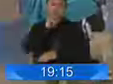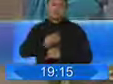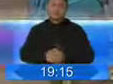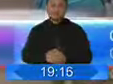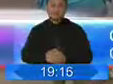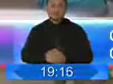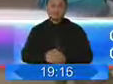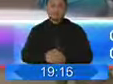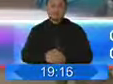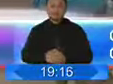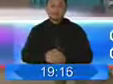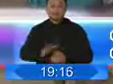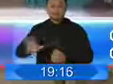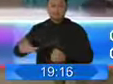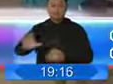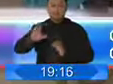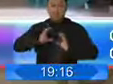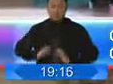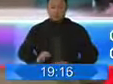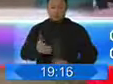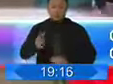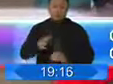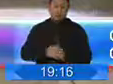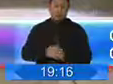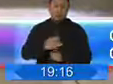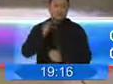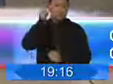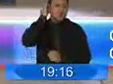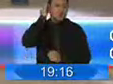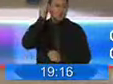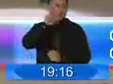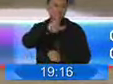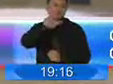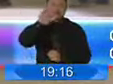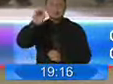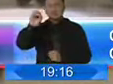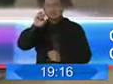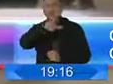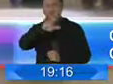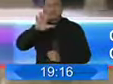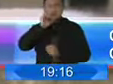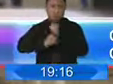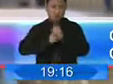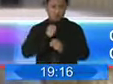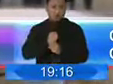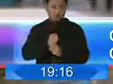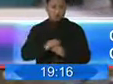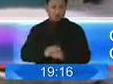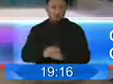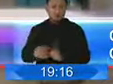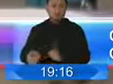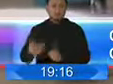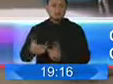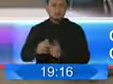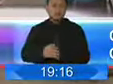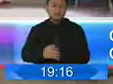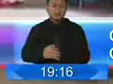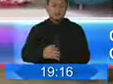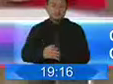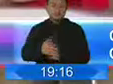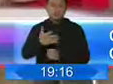Por las características físicas, estiman que la víctima estaba entre los 30 y 35 años de edad y que habría sido asesinada